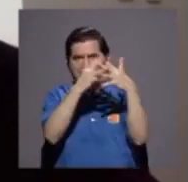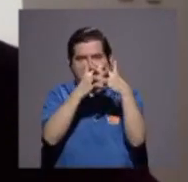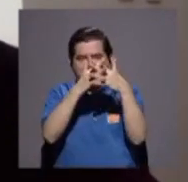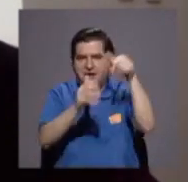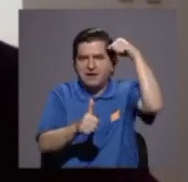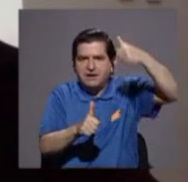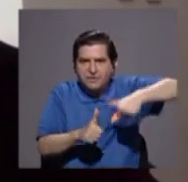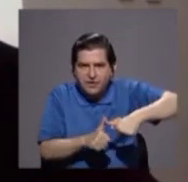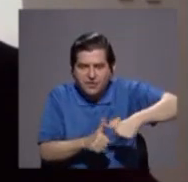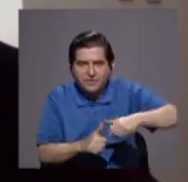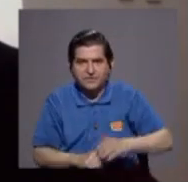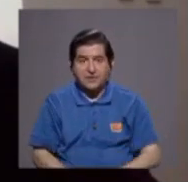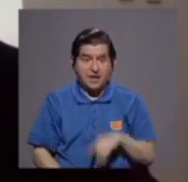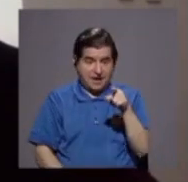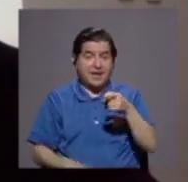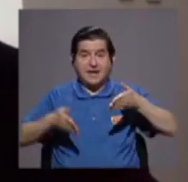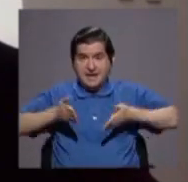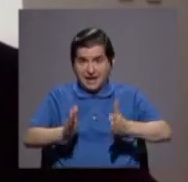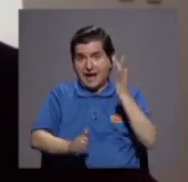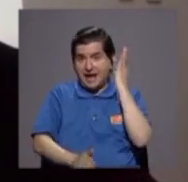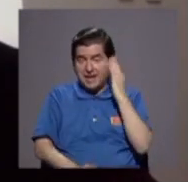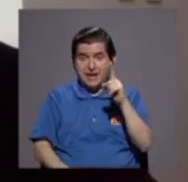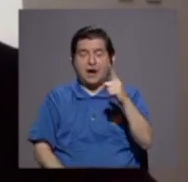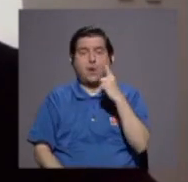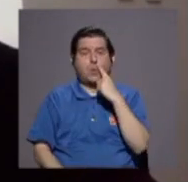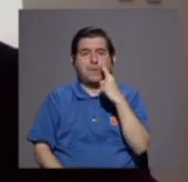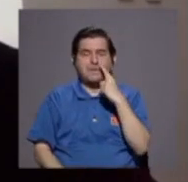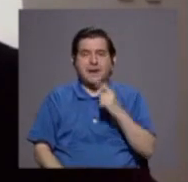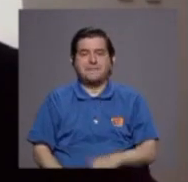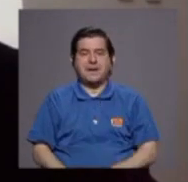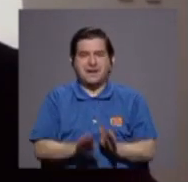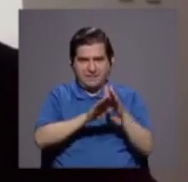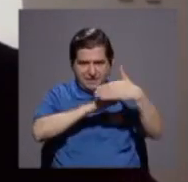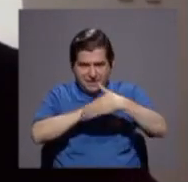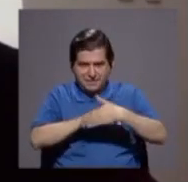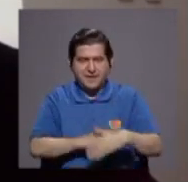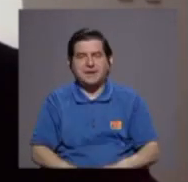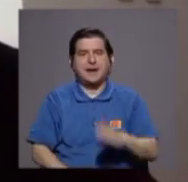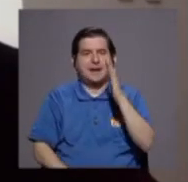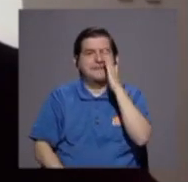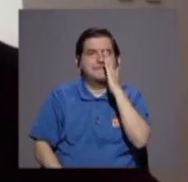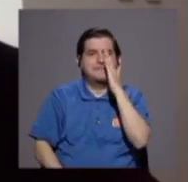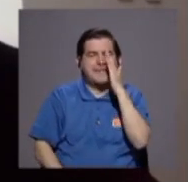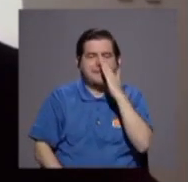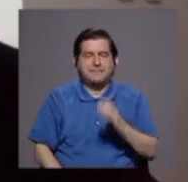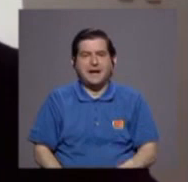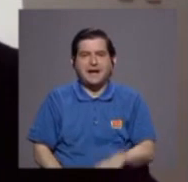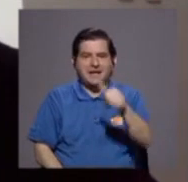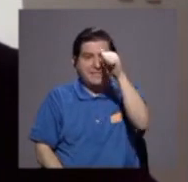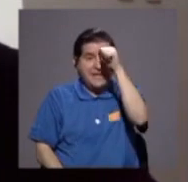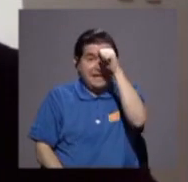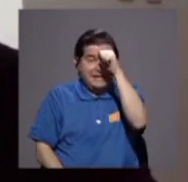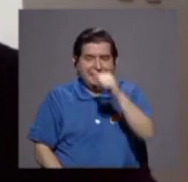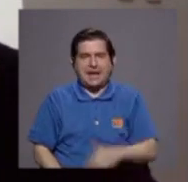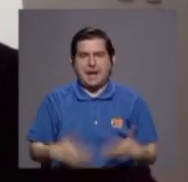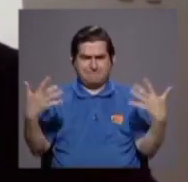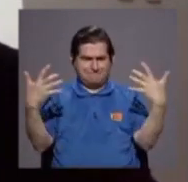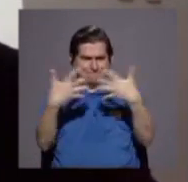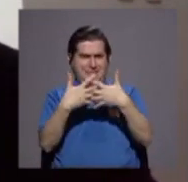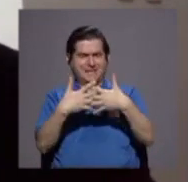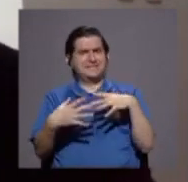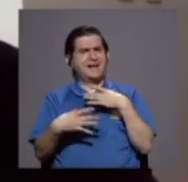debemos recordar que ella es hija de un papá jamaiquino y de una mamá india, o sea, tiene una mezcla